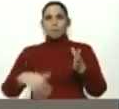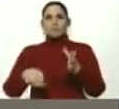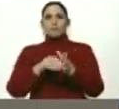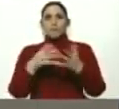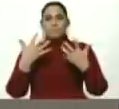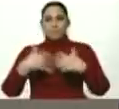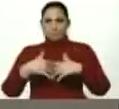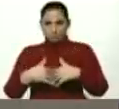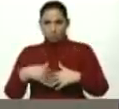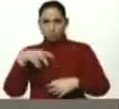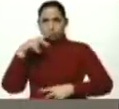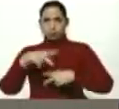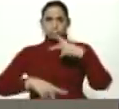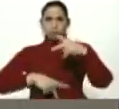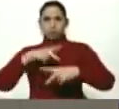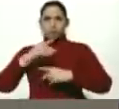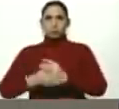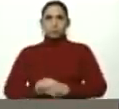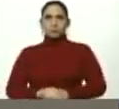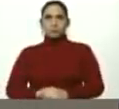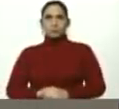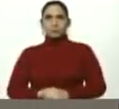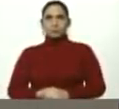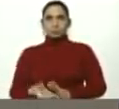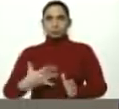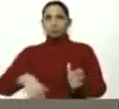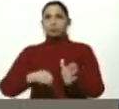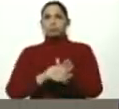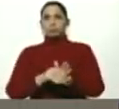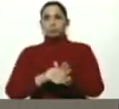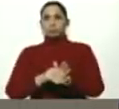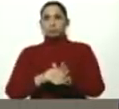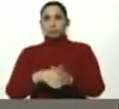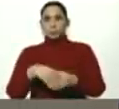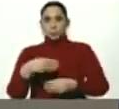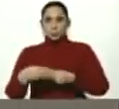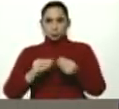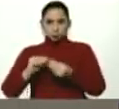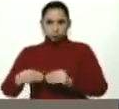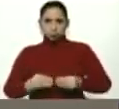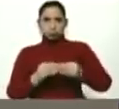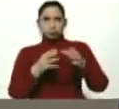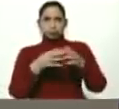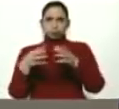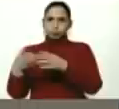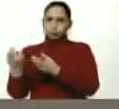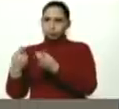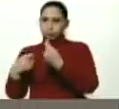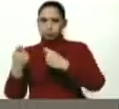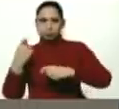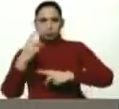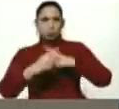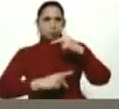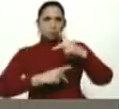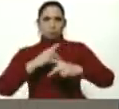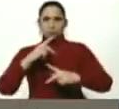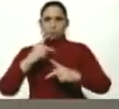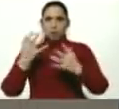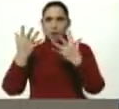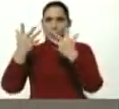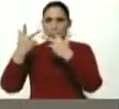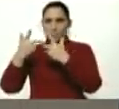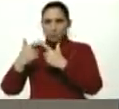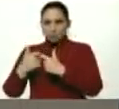aparato productivo, para lograr la reactivación de los sectores comerciales, productivos, de la